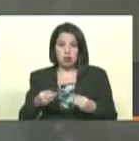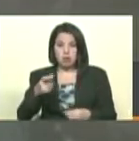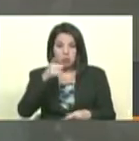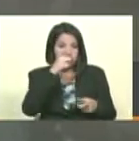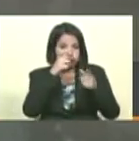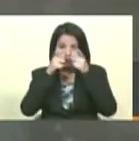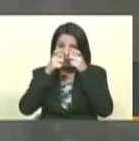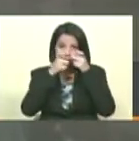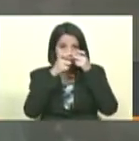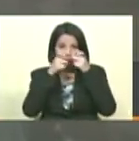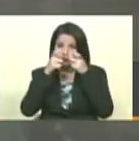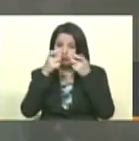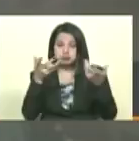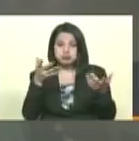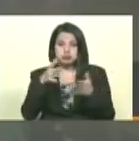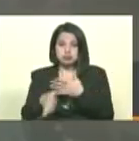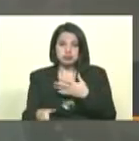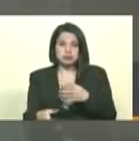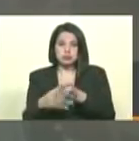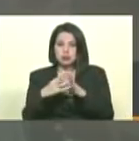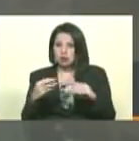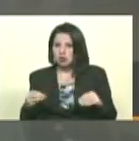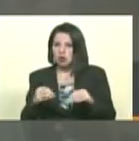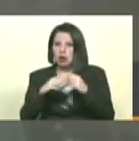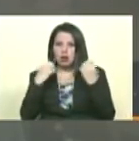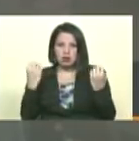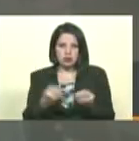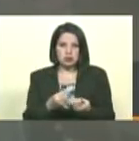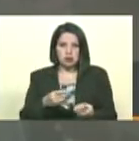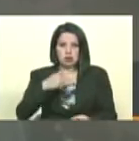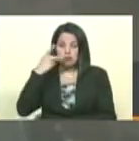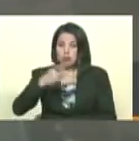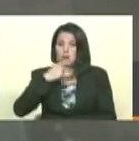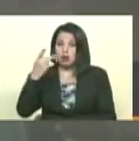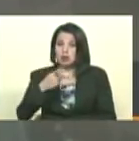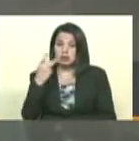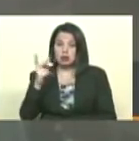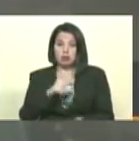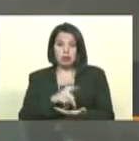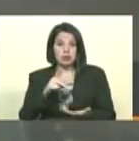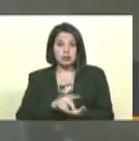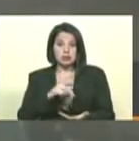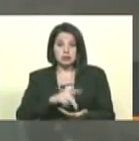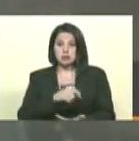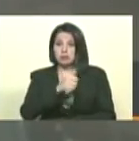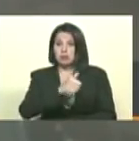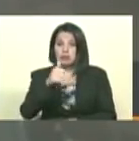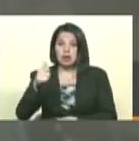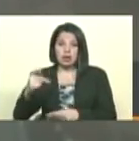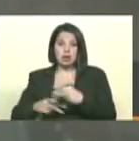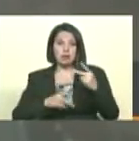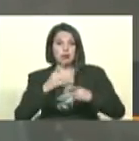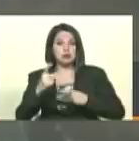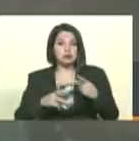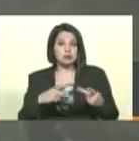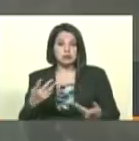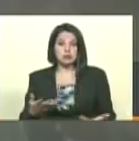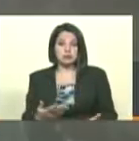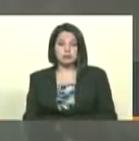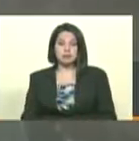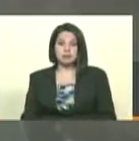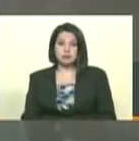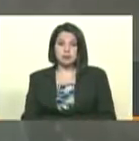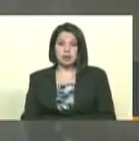auditorías de todas las organizaciones con fines políticos que participan para cada proceso. Es